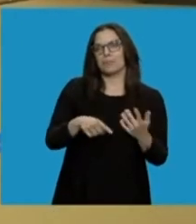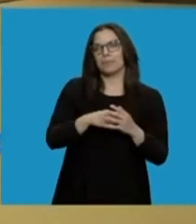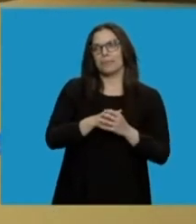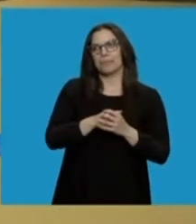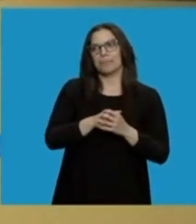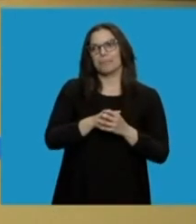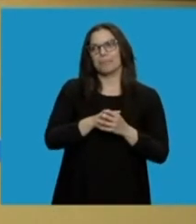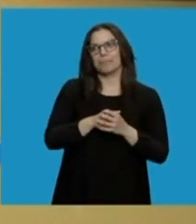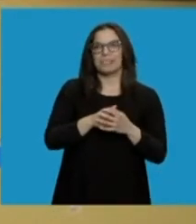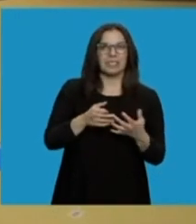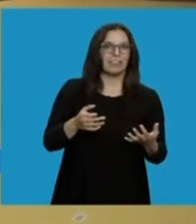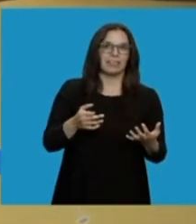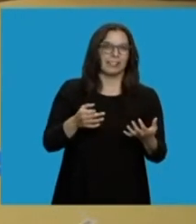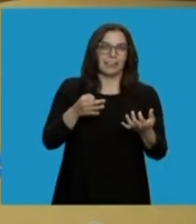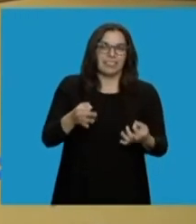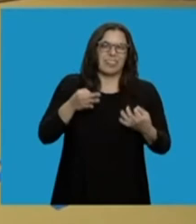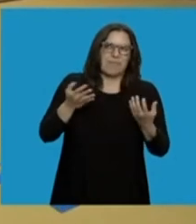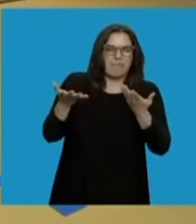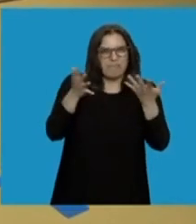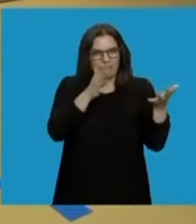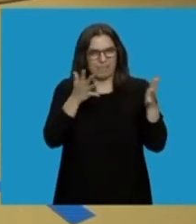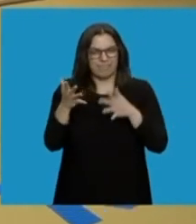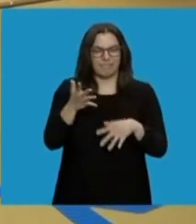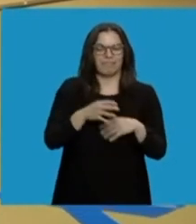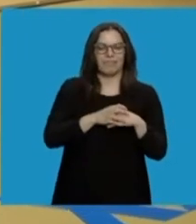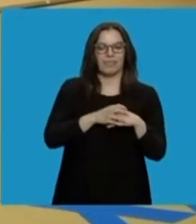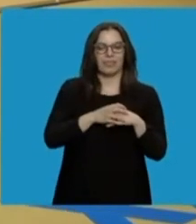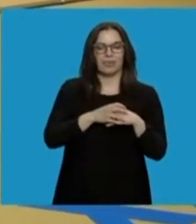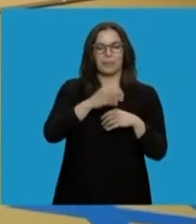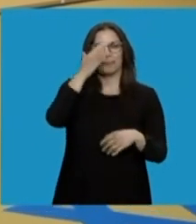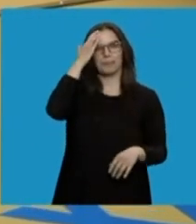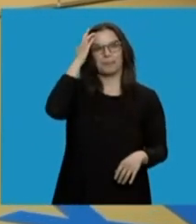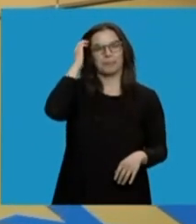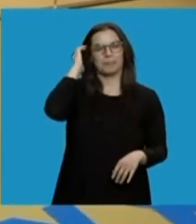sí, siempre de alguna manera, pues